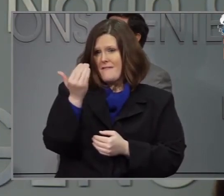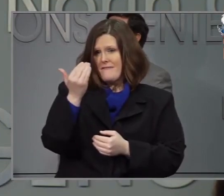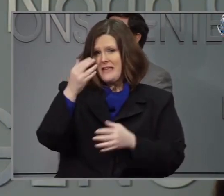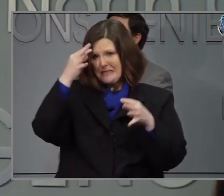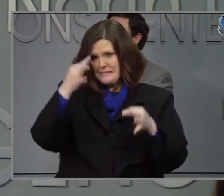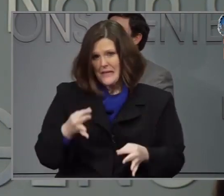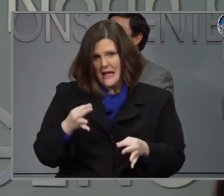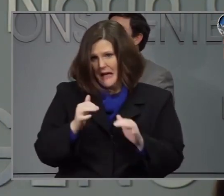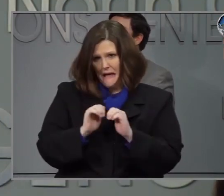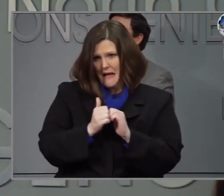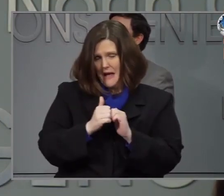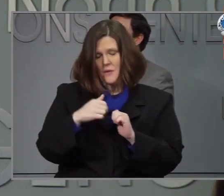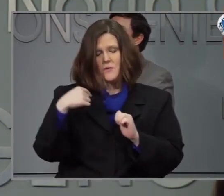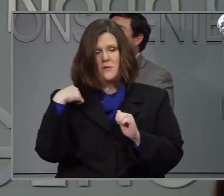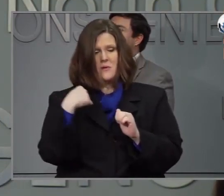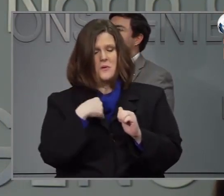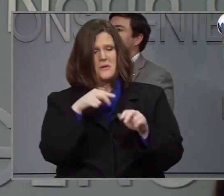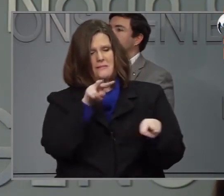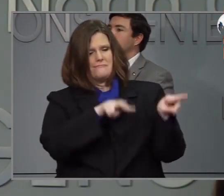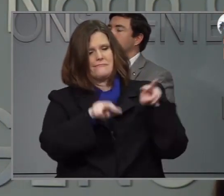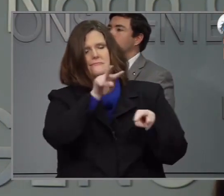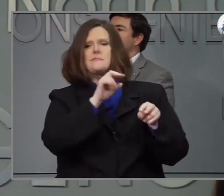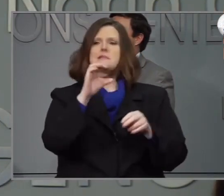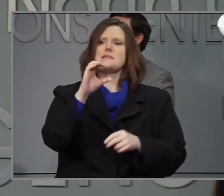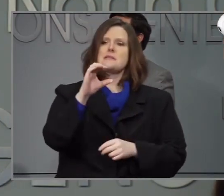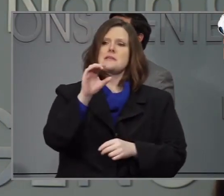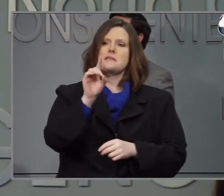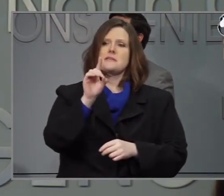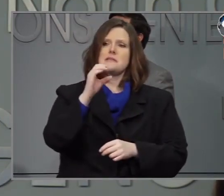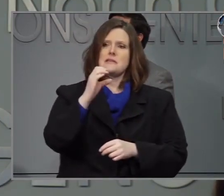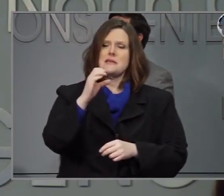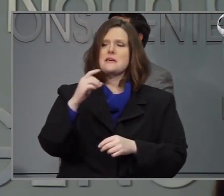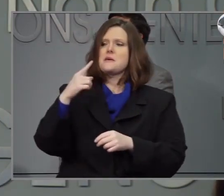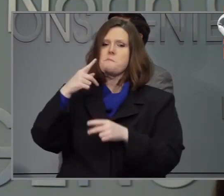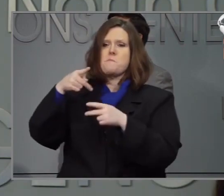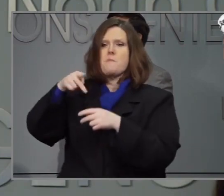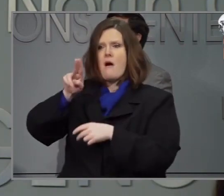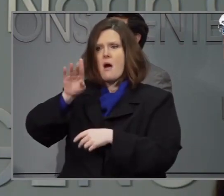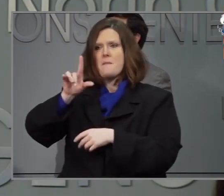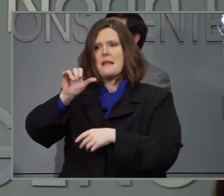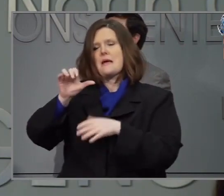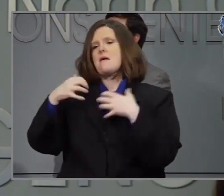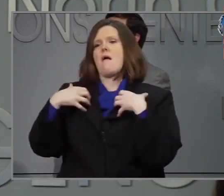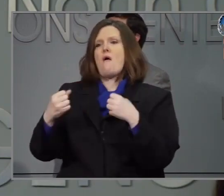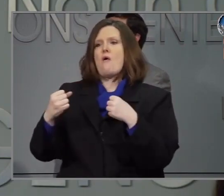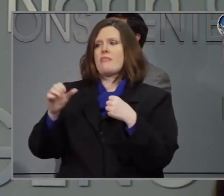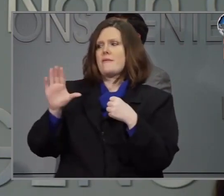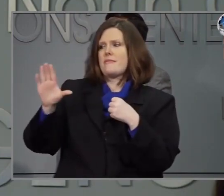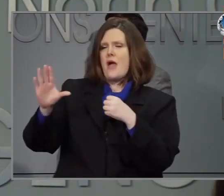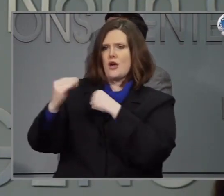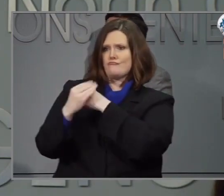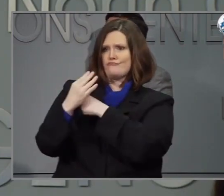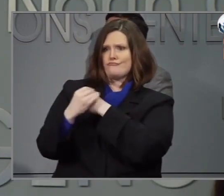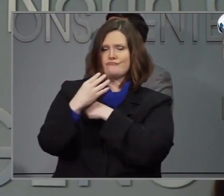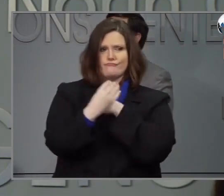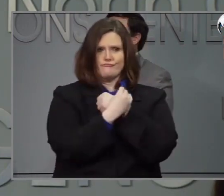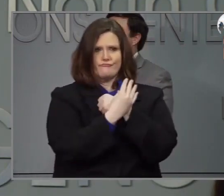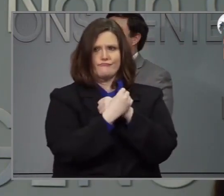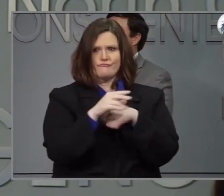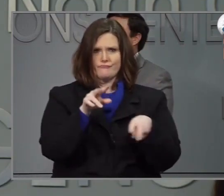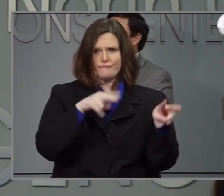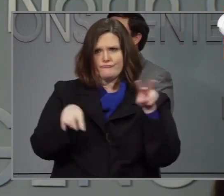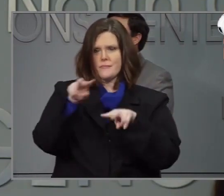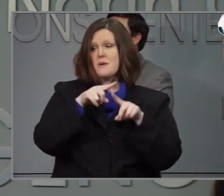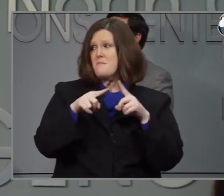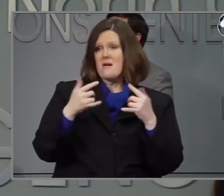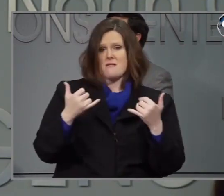observando las guías de la cdc sobre salud pública pero como saben esta es una crisis de